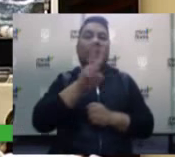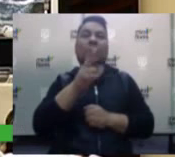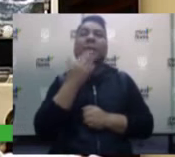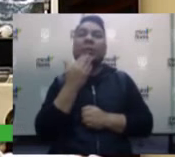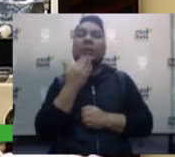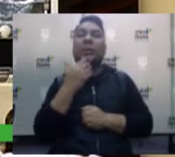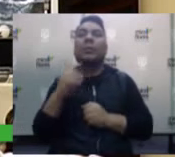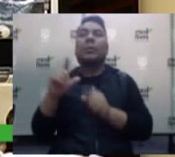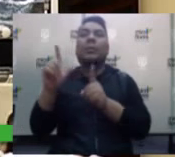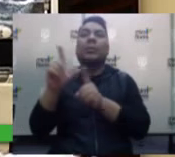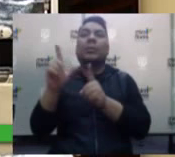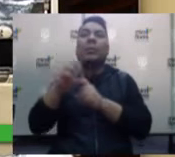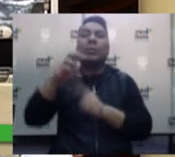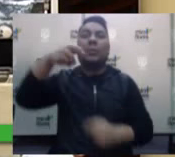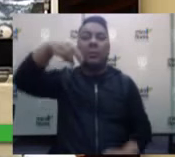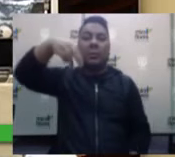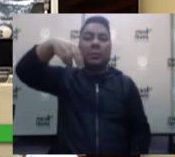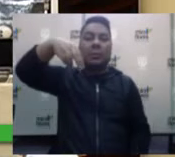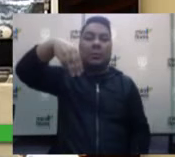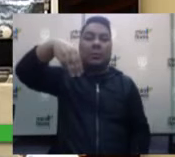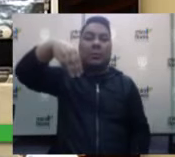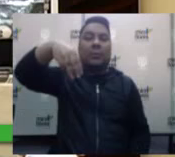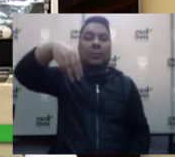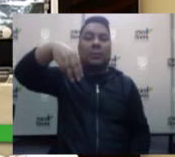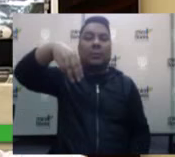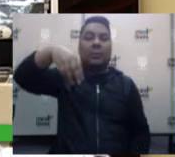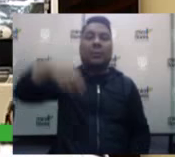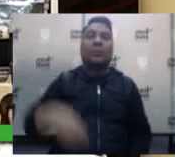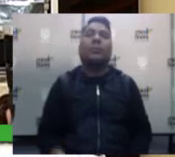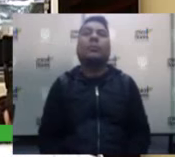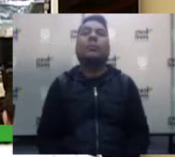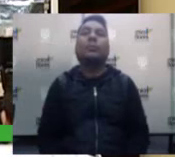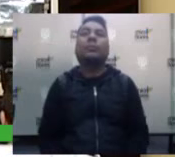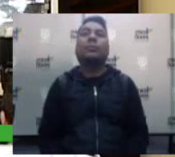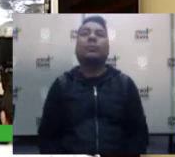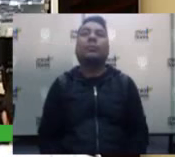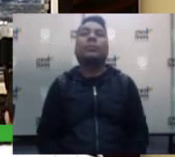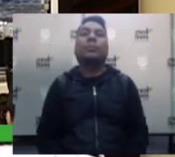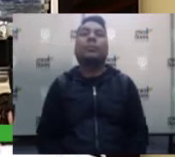Corresponde la letra M. M.